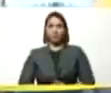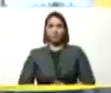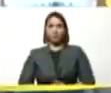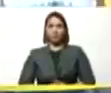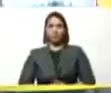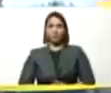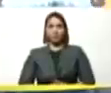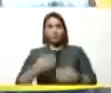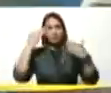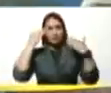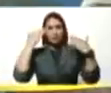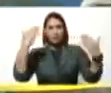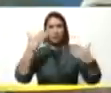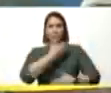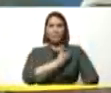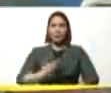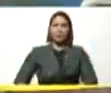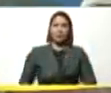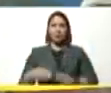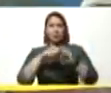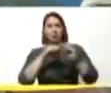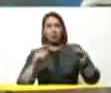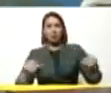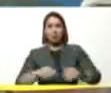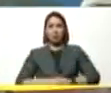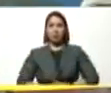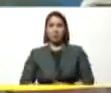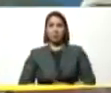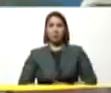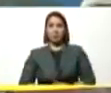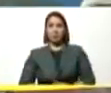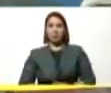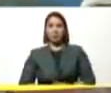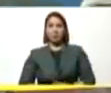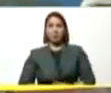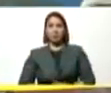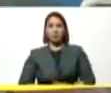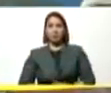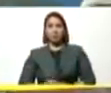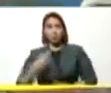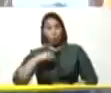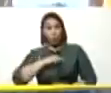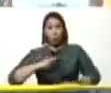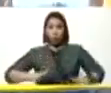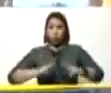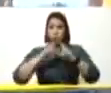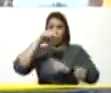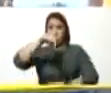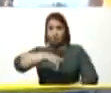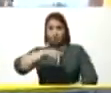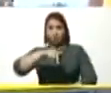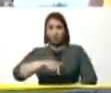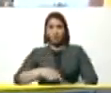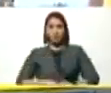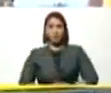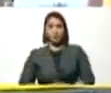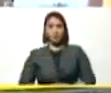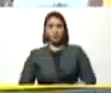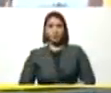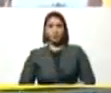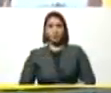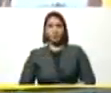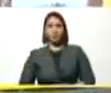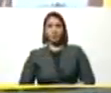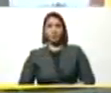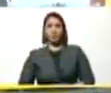Saludos, presidente. Desde la tierra de Jacinto Lara Meléndez, nos encontramos aquí desde el sector El